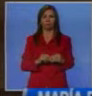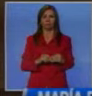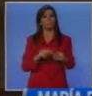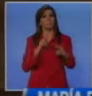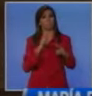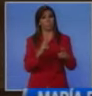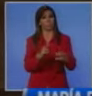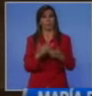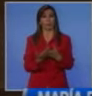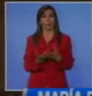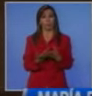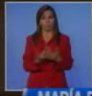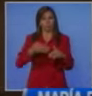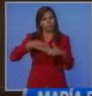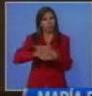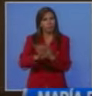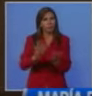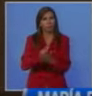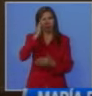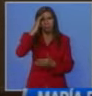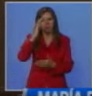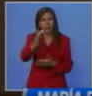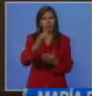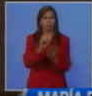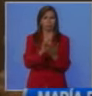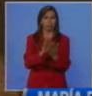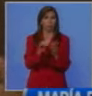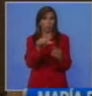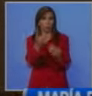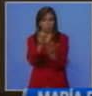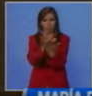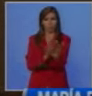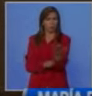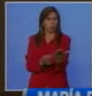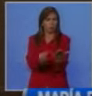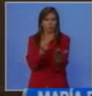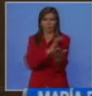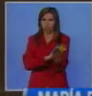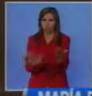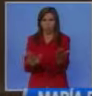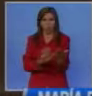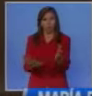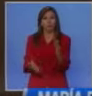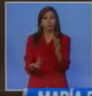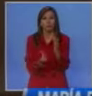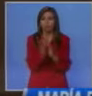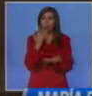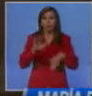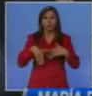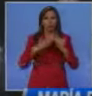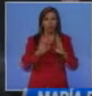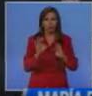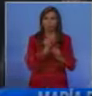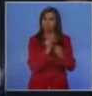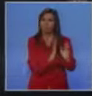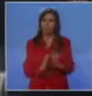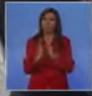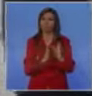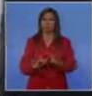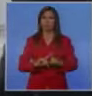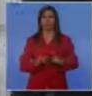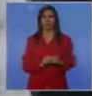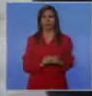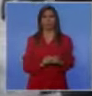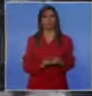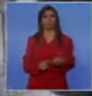ingreso a escuelas militares. Tenemos los proyectos listos para avanzar en el nuevo diseño operacional. Asegura que otro de